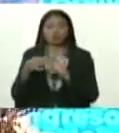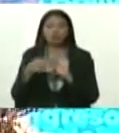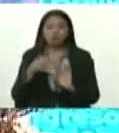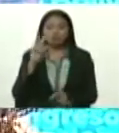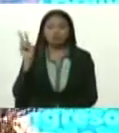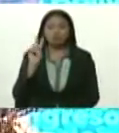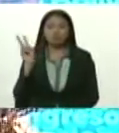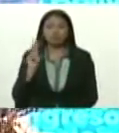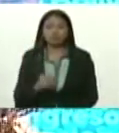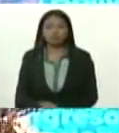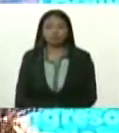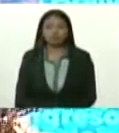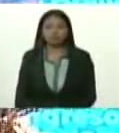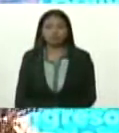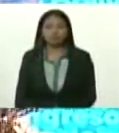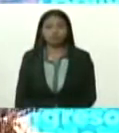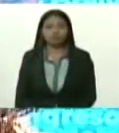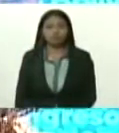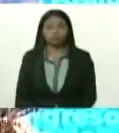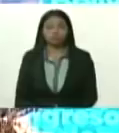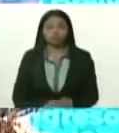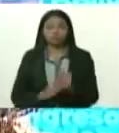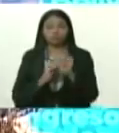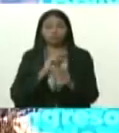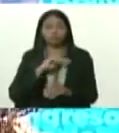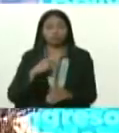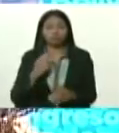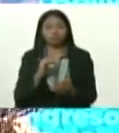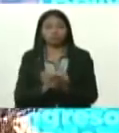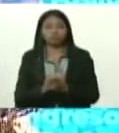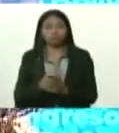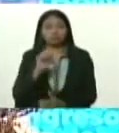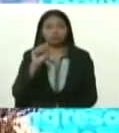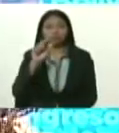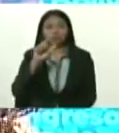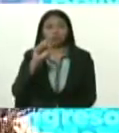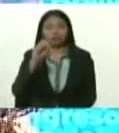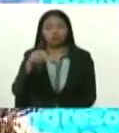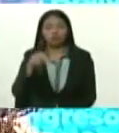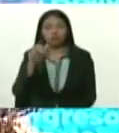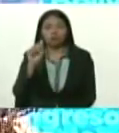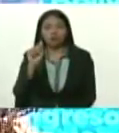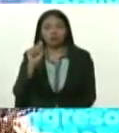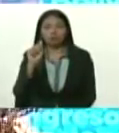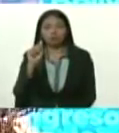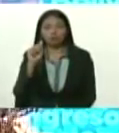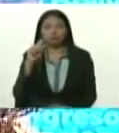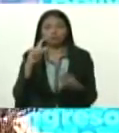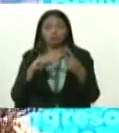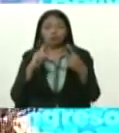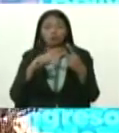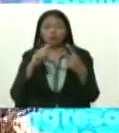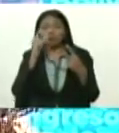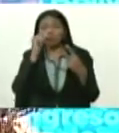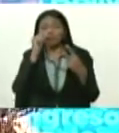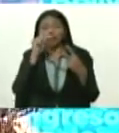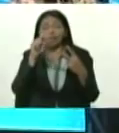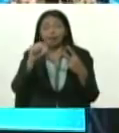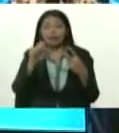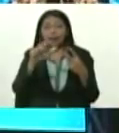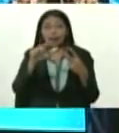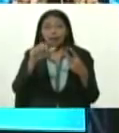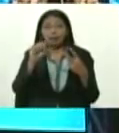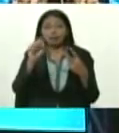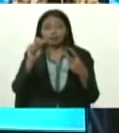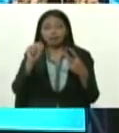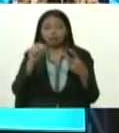Venezuela, encabezada por nuestra compañera Aloa Núñez, por Nelson Mavio, Marbelis